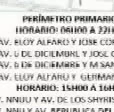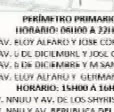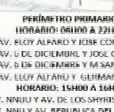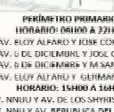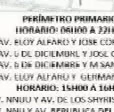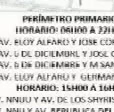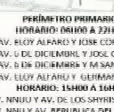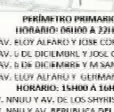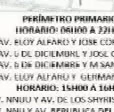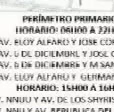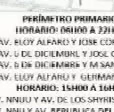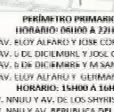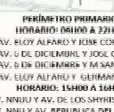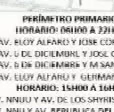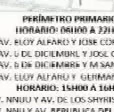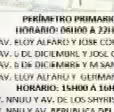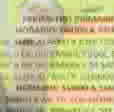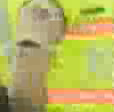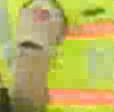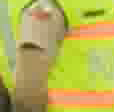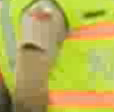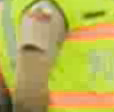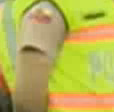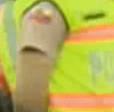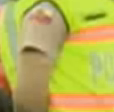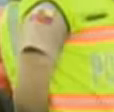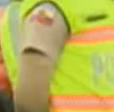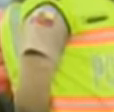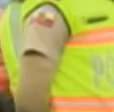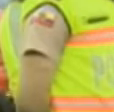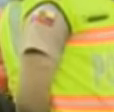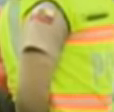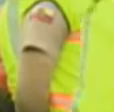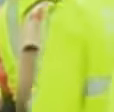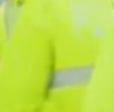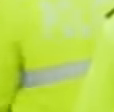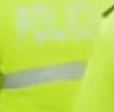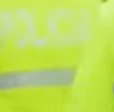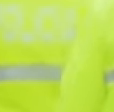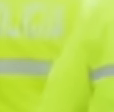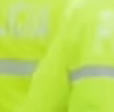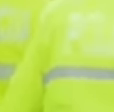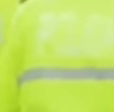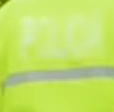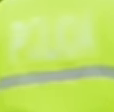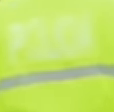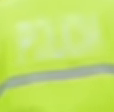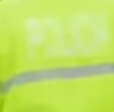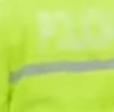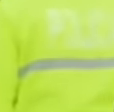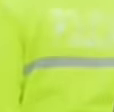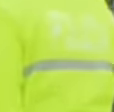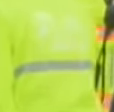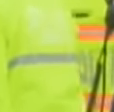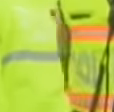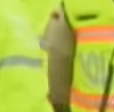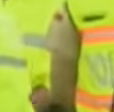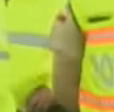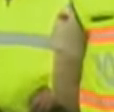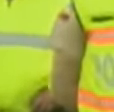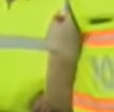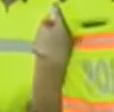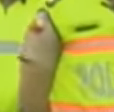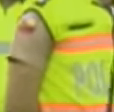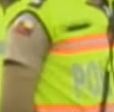que por favor si pueden vengan en transporte público y en caso de que tengan que venir en sus vehículos particulares tiene están